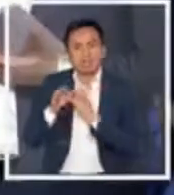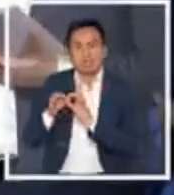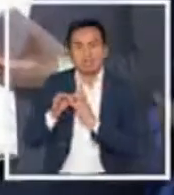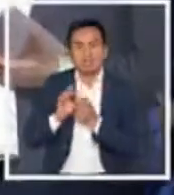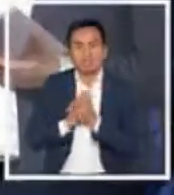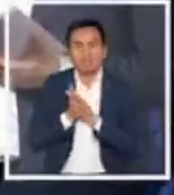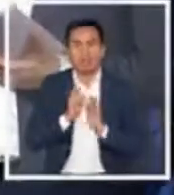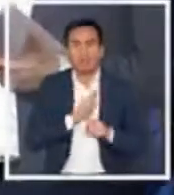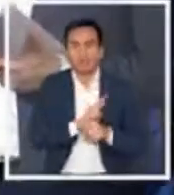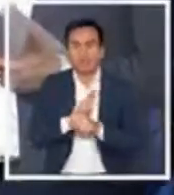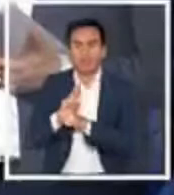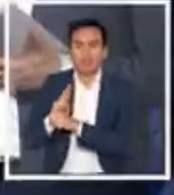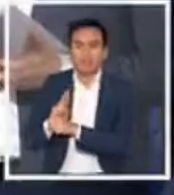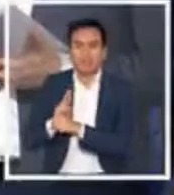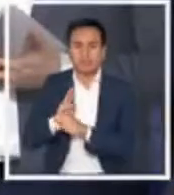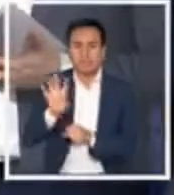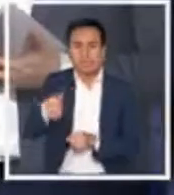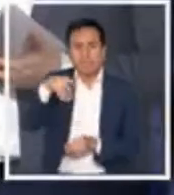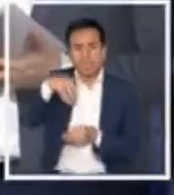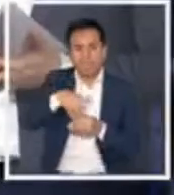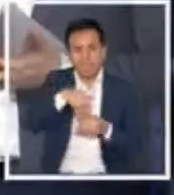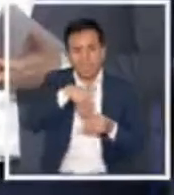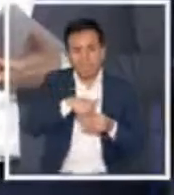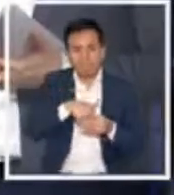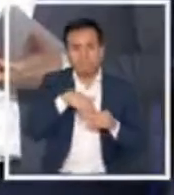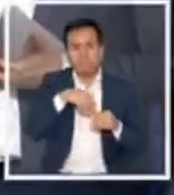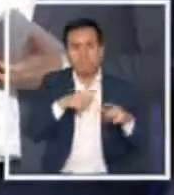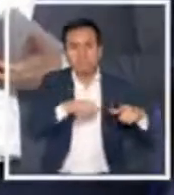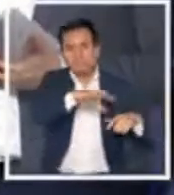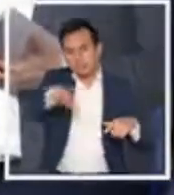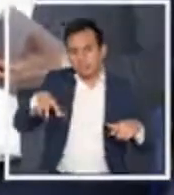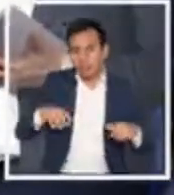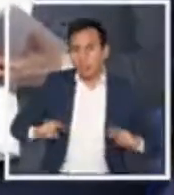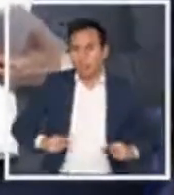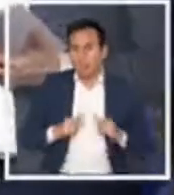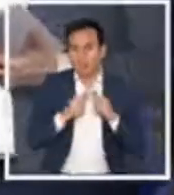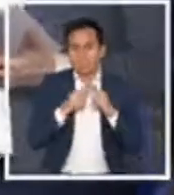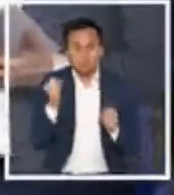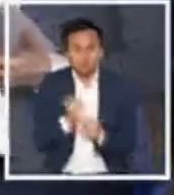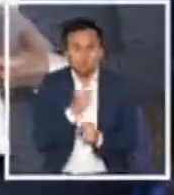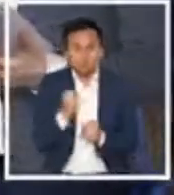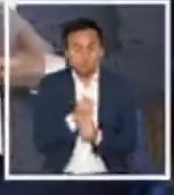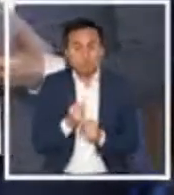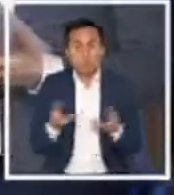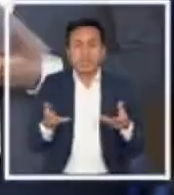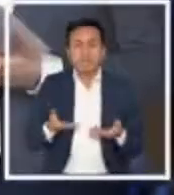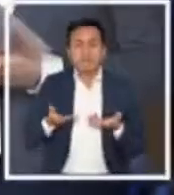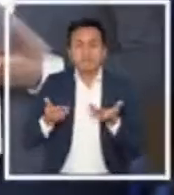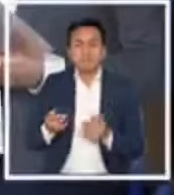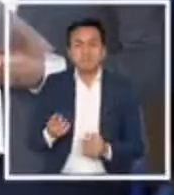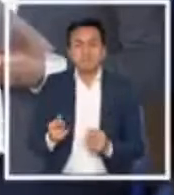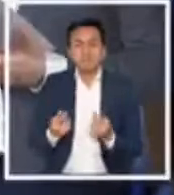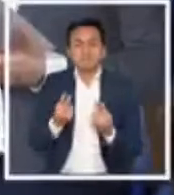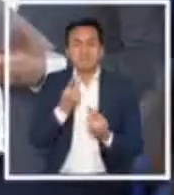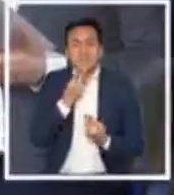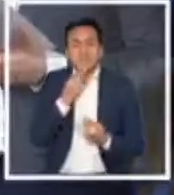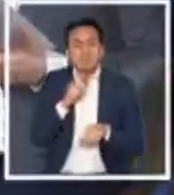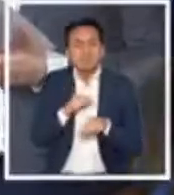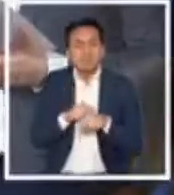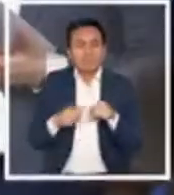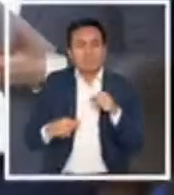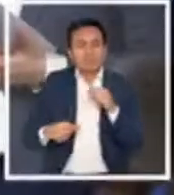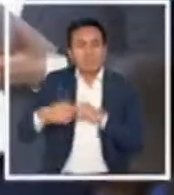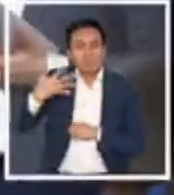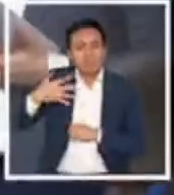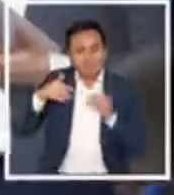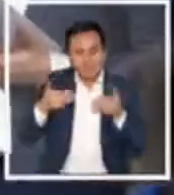los representantes electos de los distritos de París que están trabajando para darle vida a este momento tan